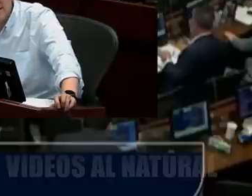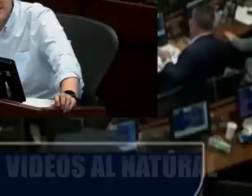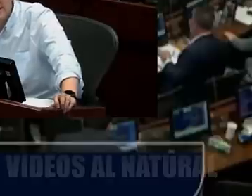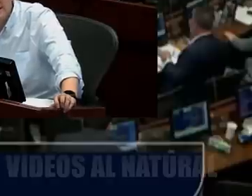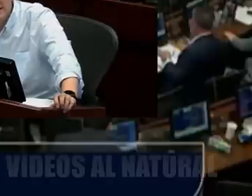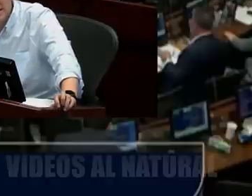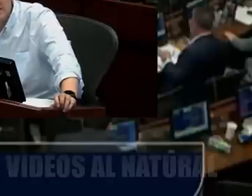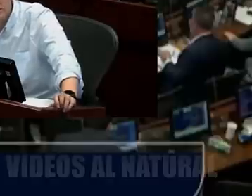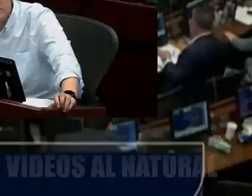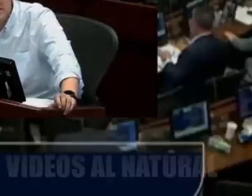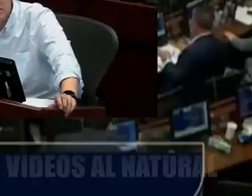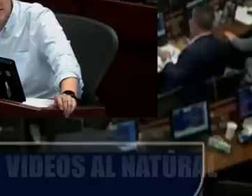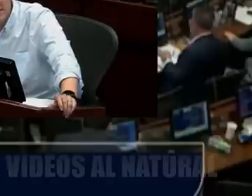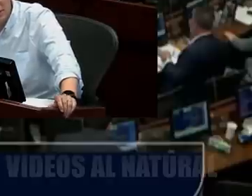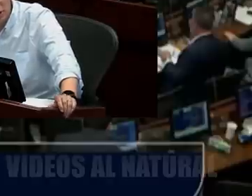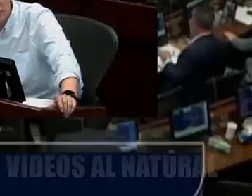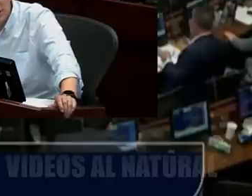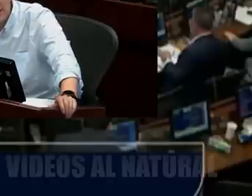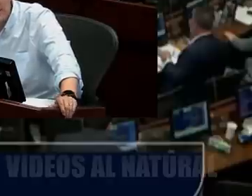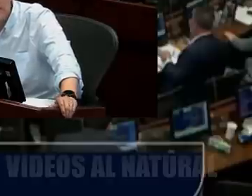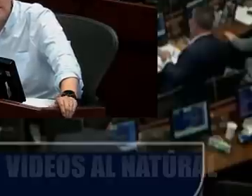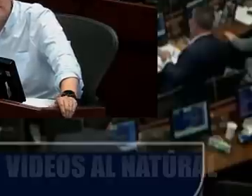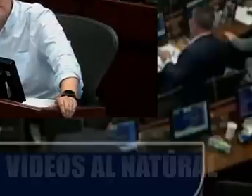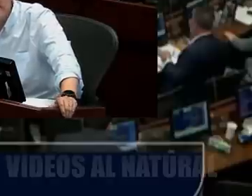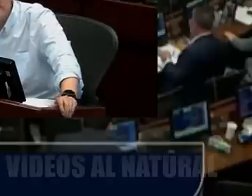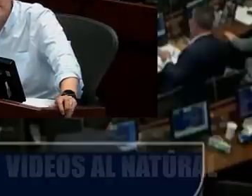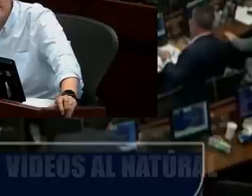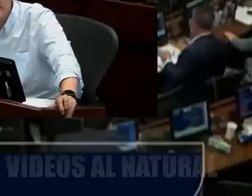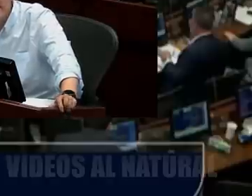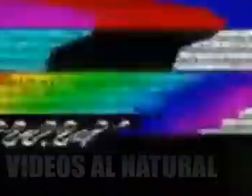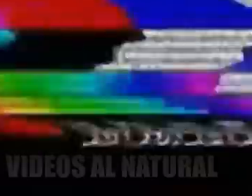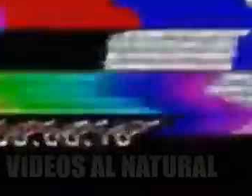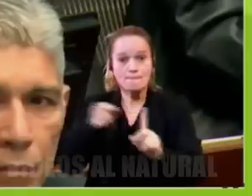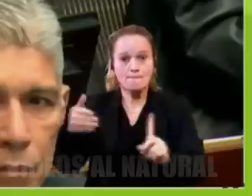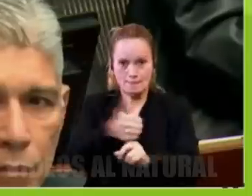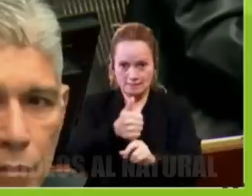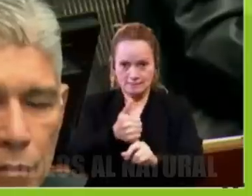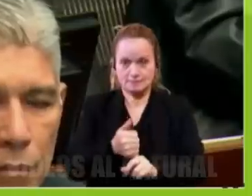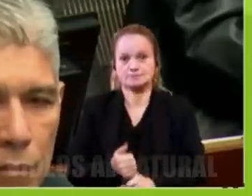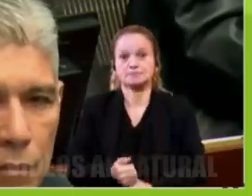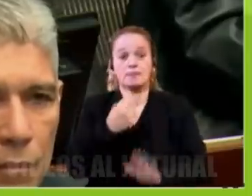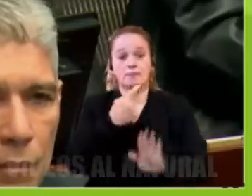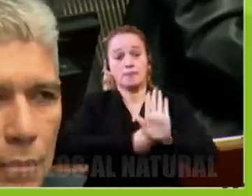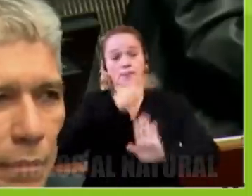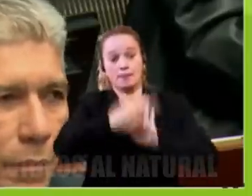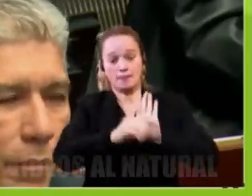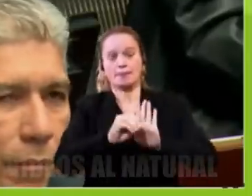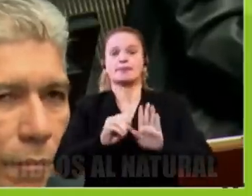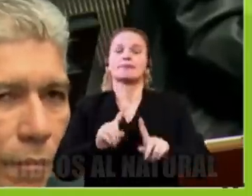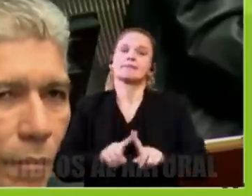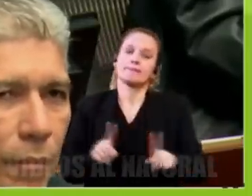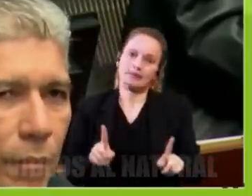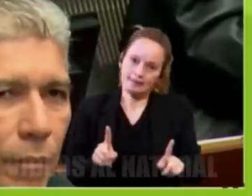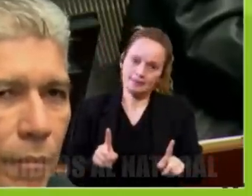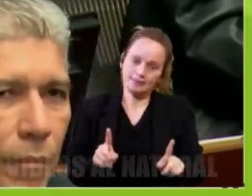primera línea. Veamos lo sucedido en el día de ayer en la plenaria del Senado. Presidente, sin